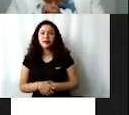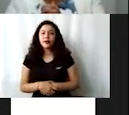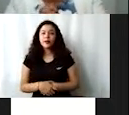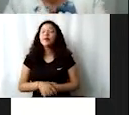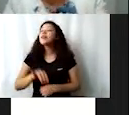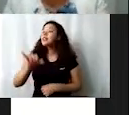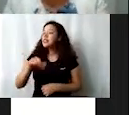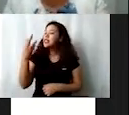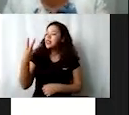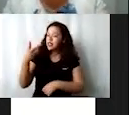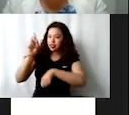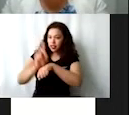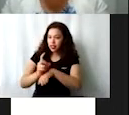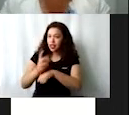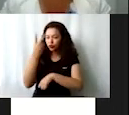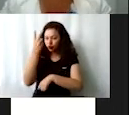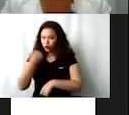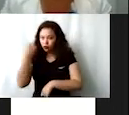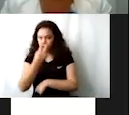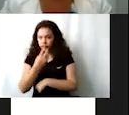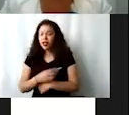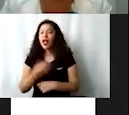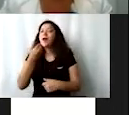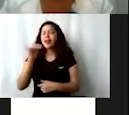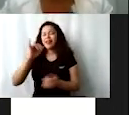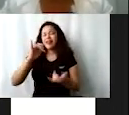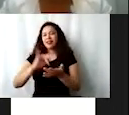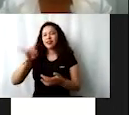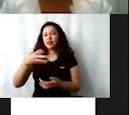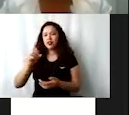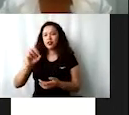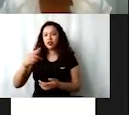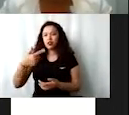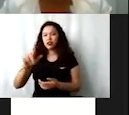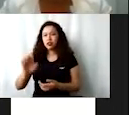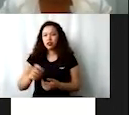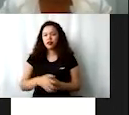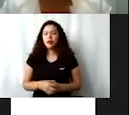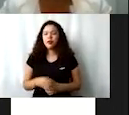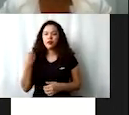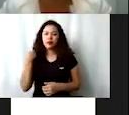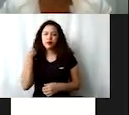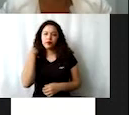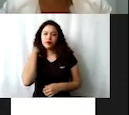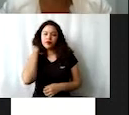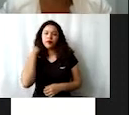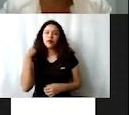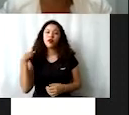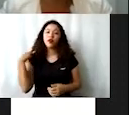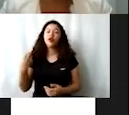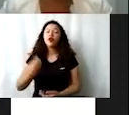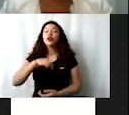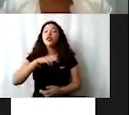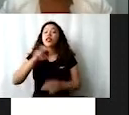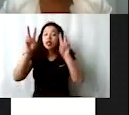Sí, 3 sesiones de 2 horas. Excelente, Jorge. Bueno, vamos entonces a conocer el temario que nos trae ahora